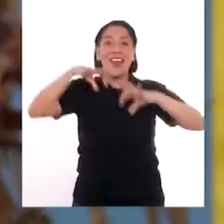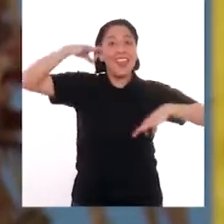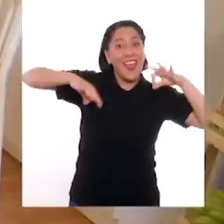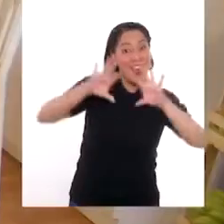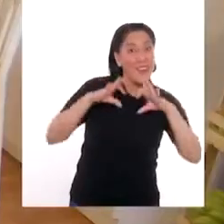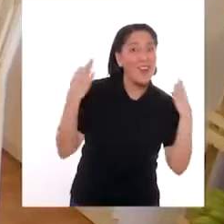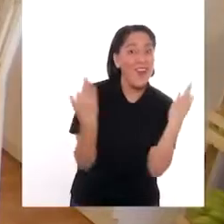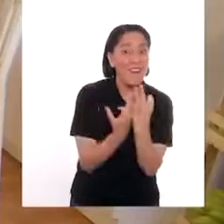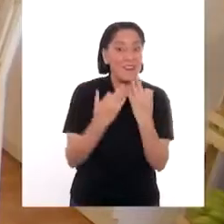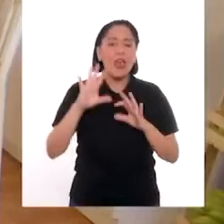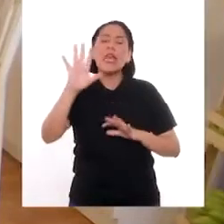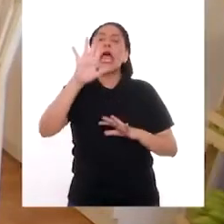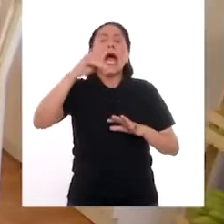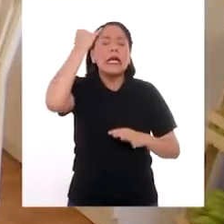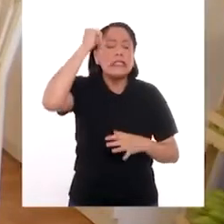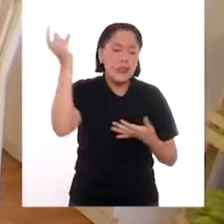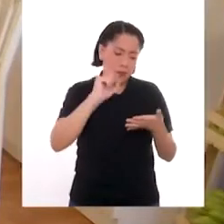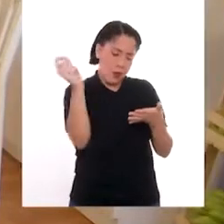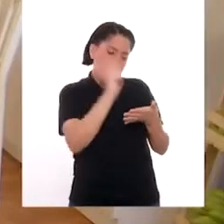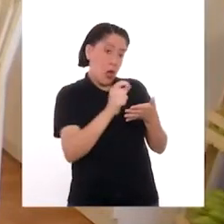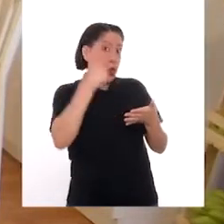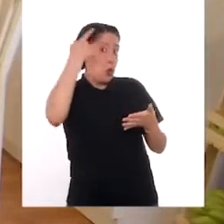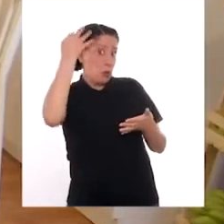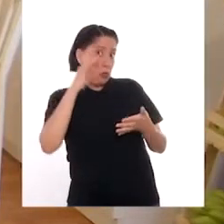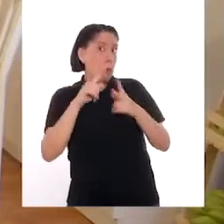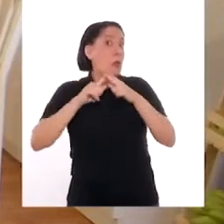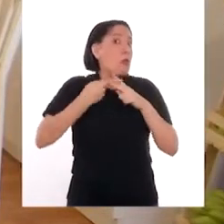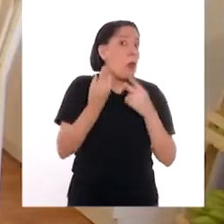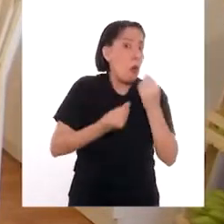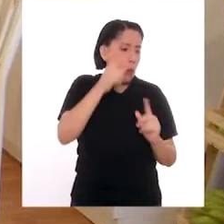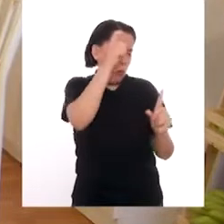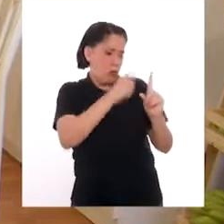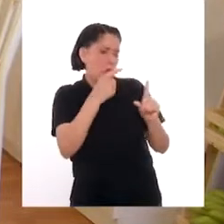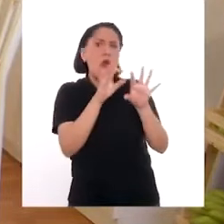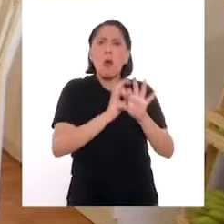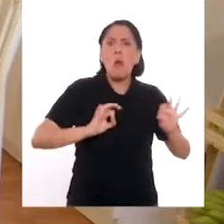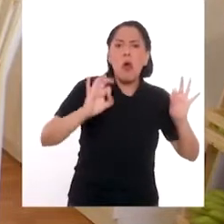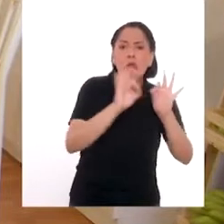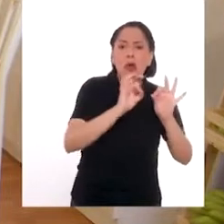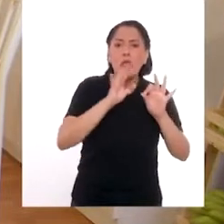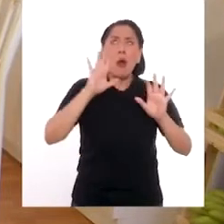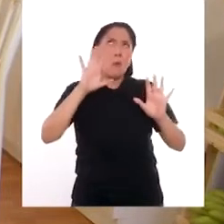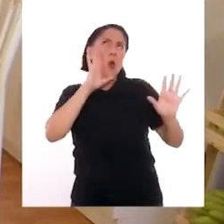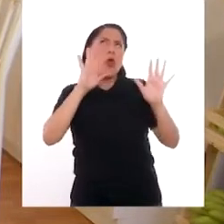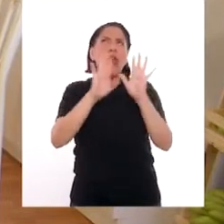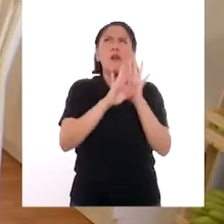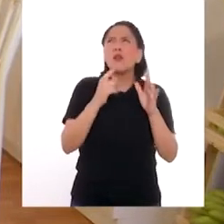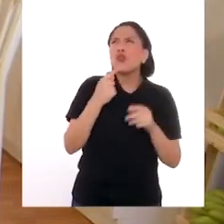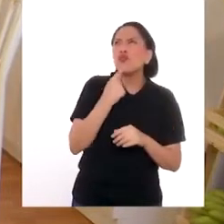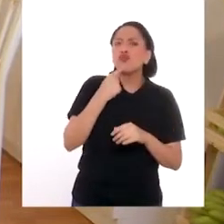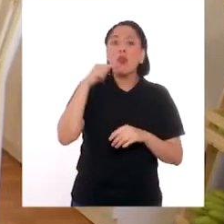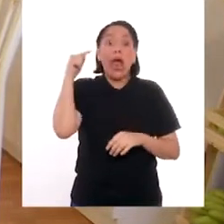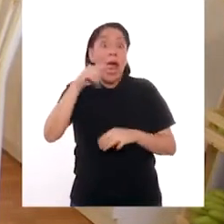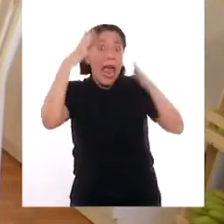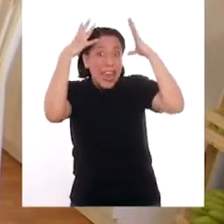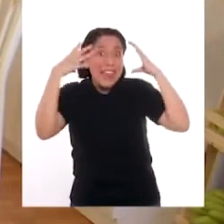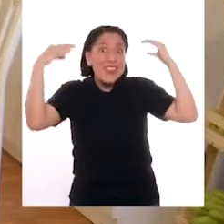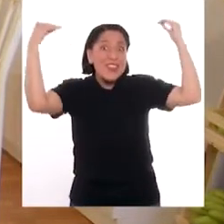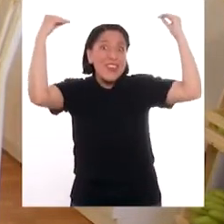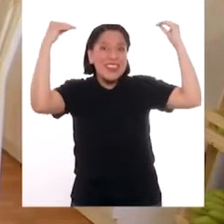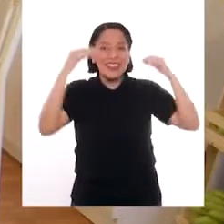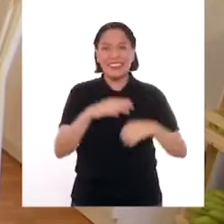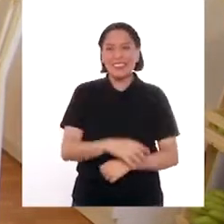familia. Ya, apunta ideas. Mira, yo creo que podemos empezar con los personajes principales. Sí. Por ejemplo, el duende.